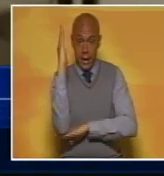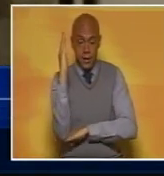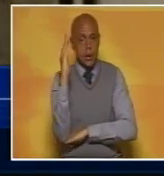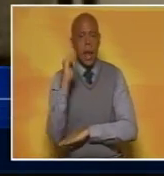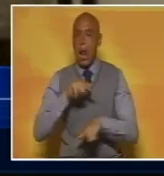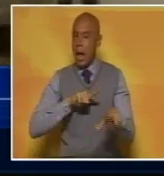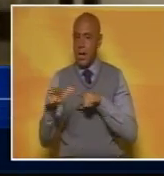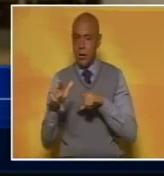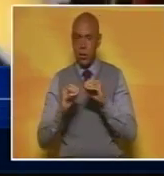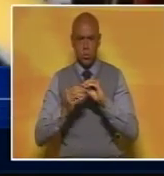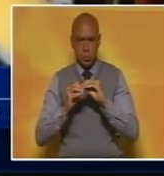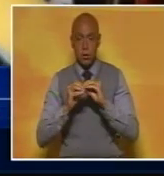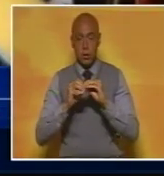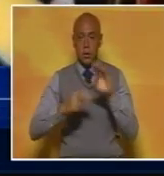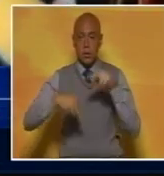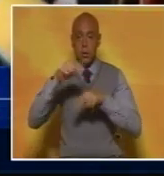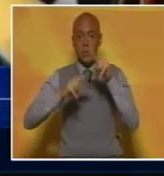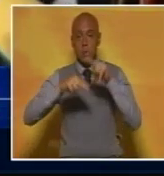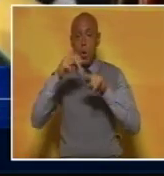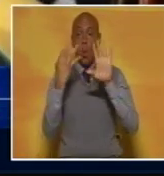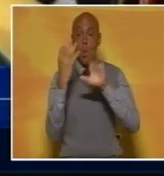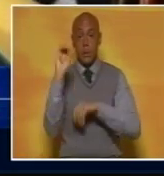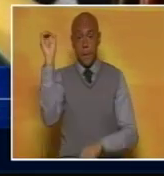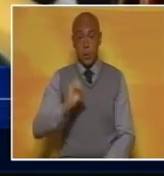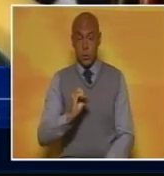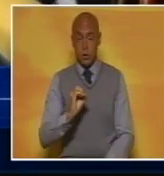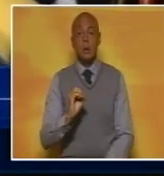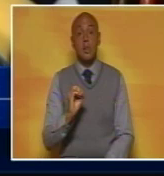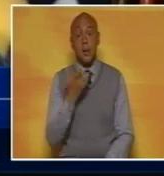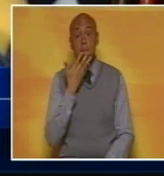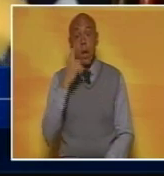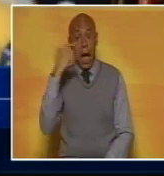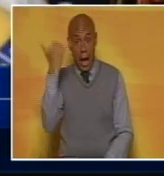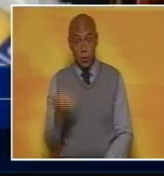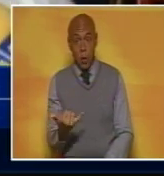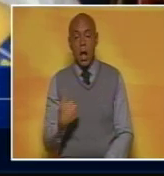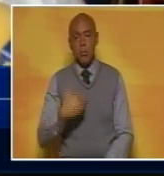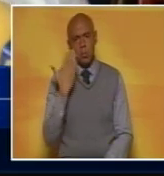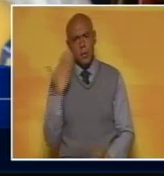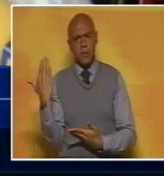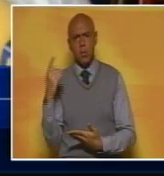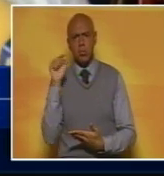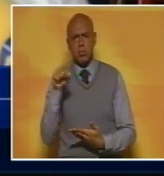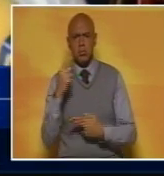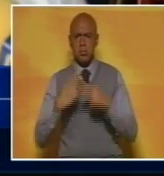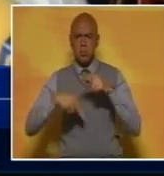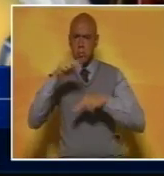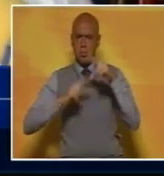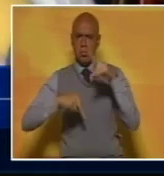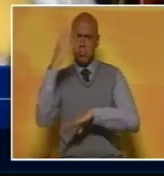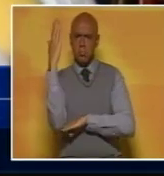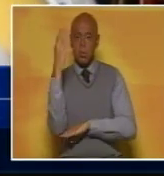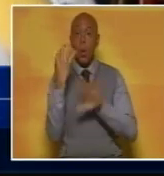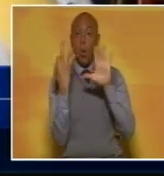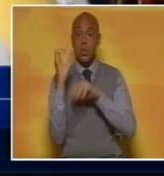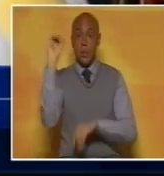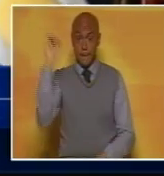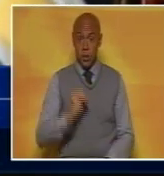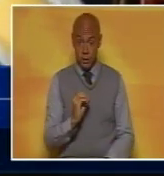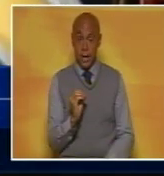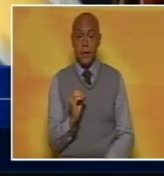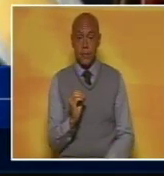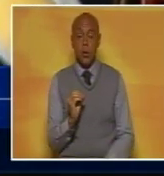un 80%. Actualmente pudiésemos decir que la catedral se encuentra en un